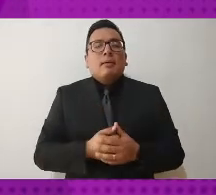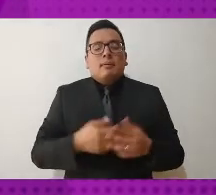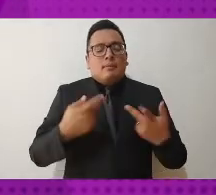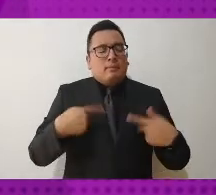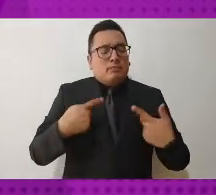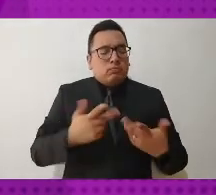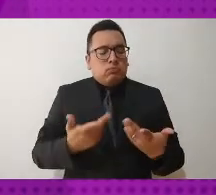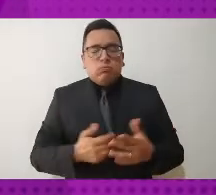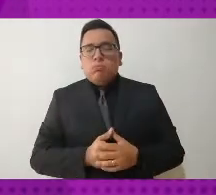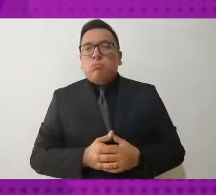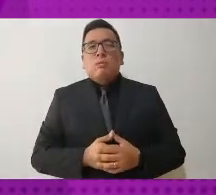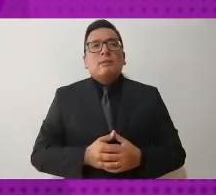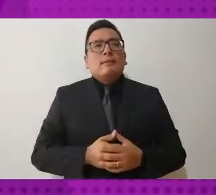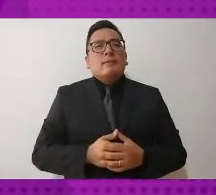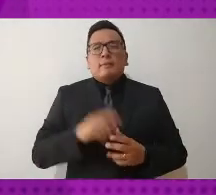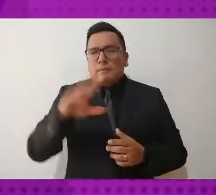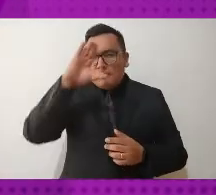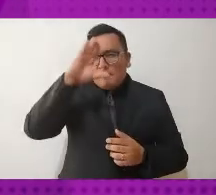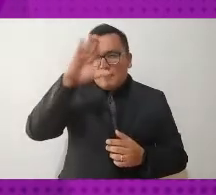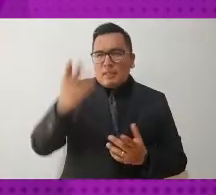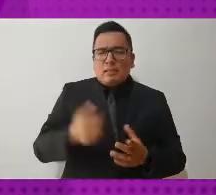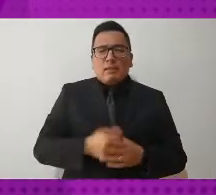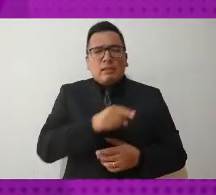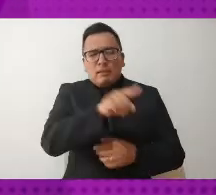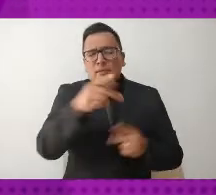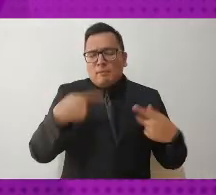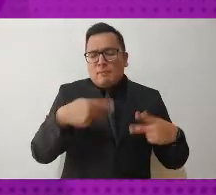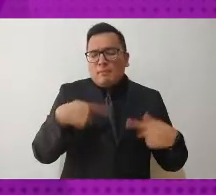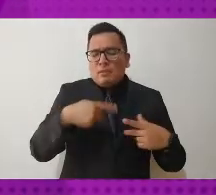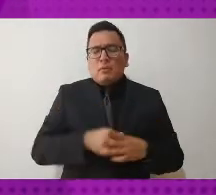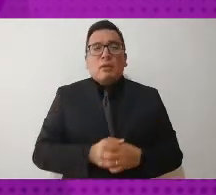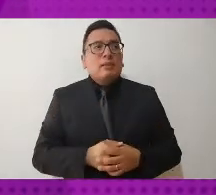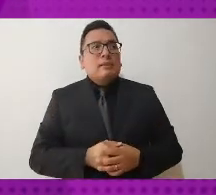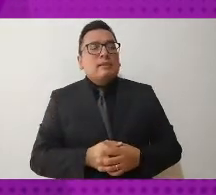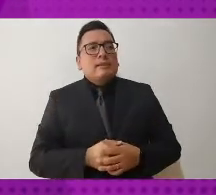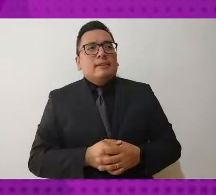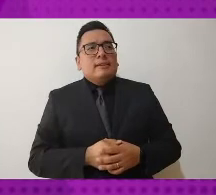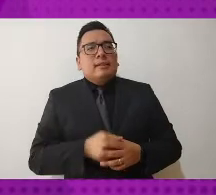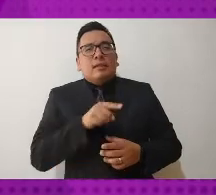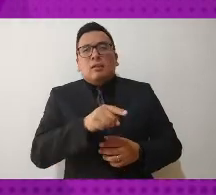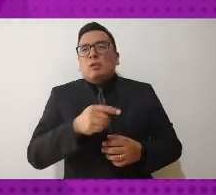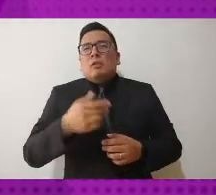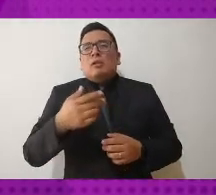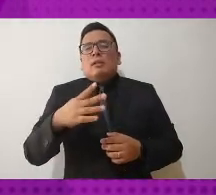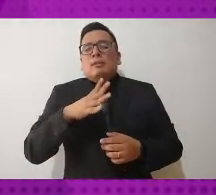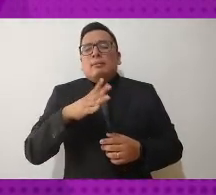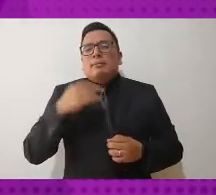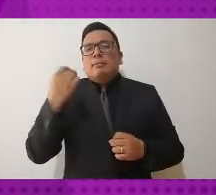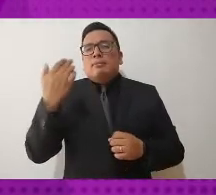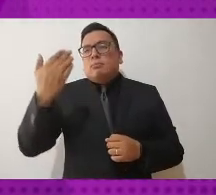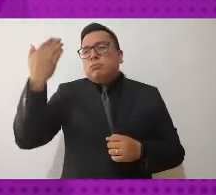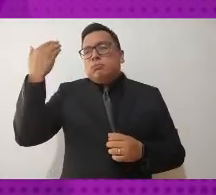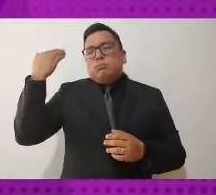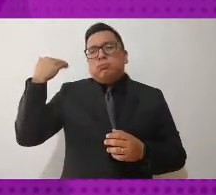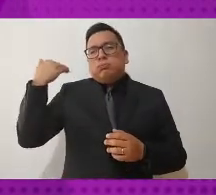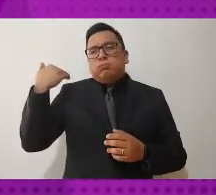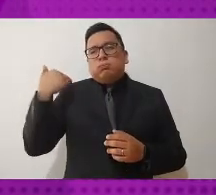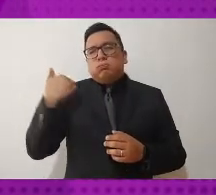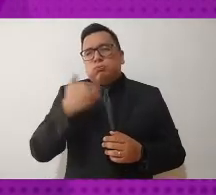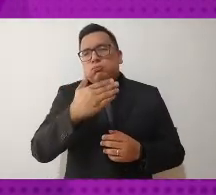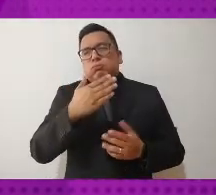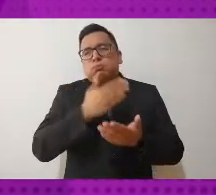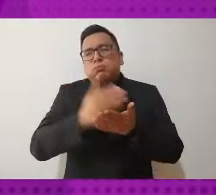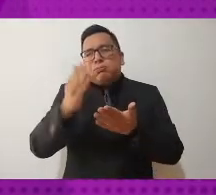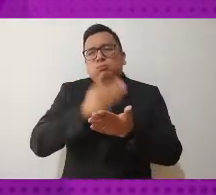qué se necesita para alcanzar un contexto político favorable para los grupos históricamente vulnerados y en especial para la comunidad